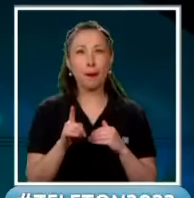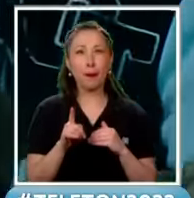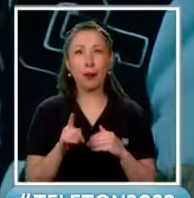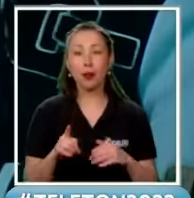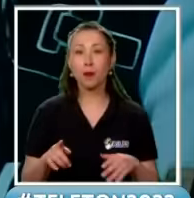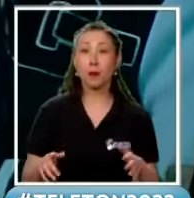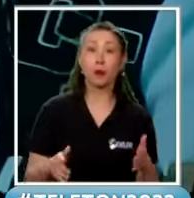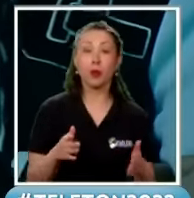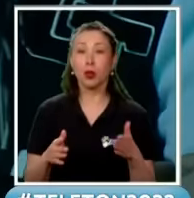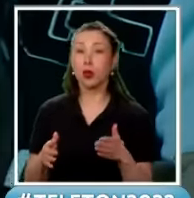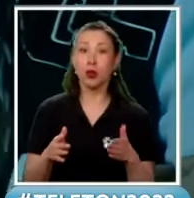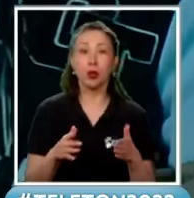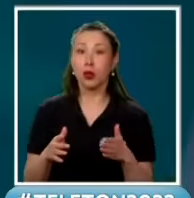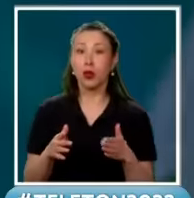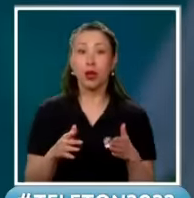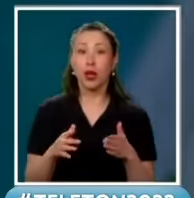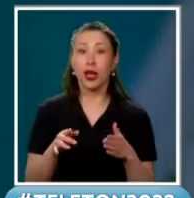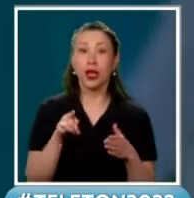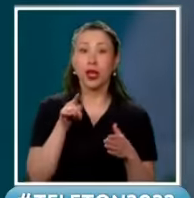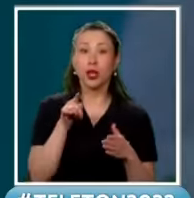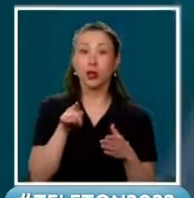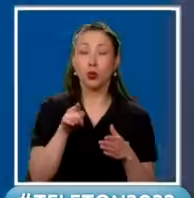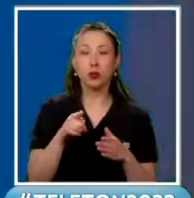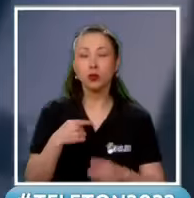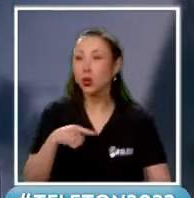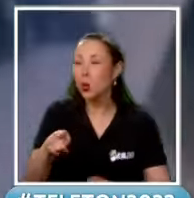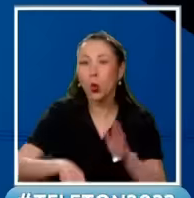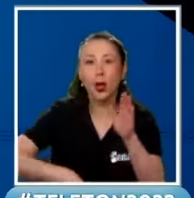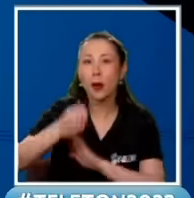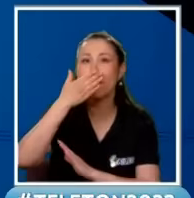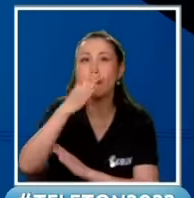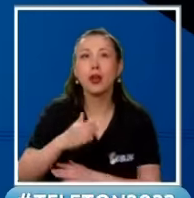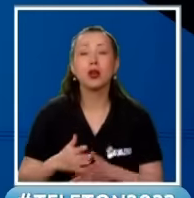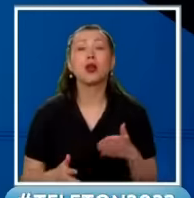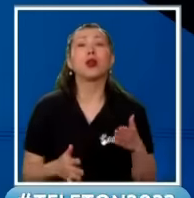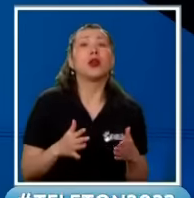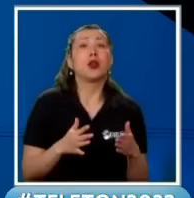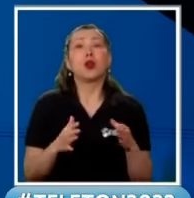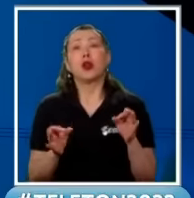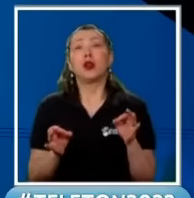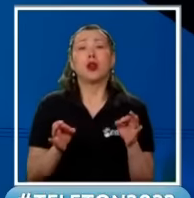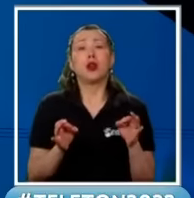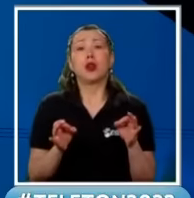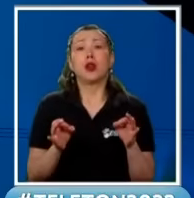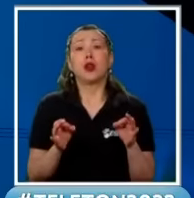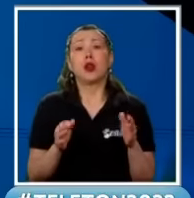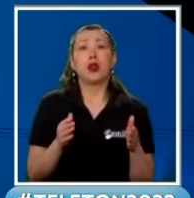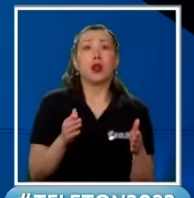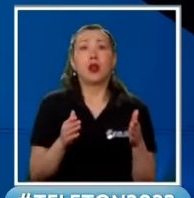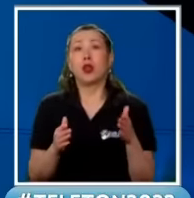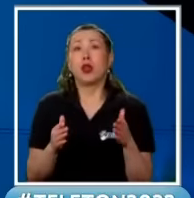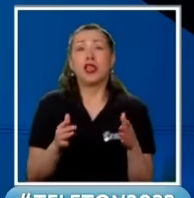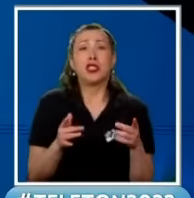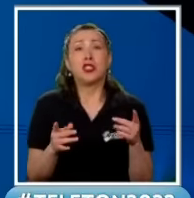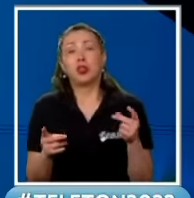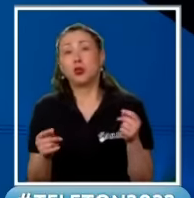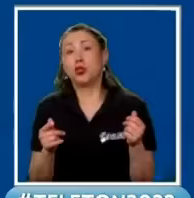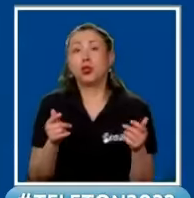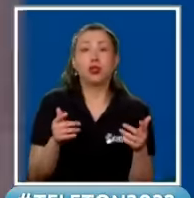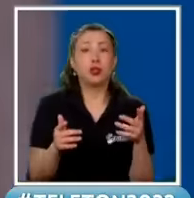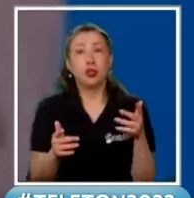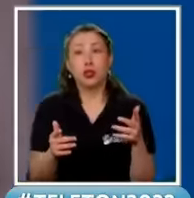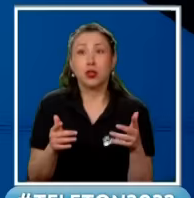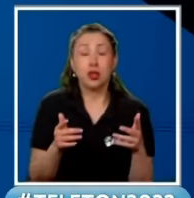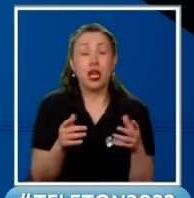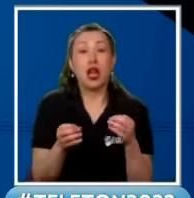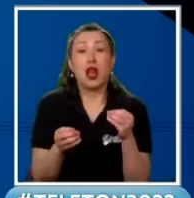Bueno, es que eres muy mejor. Y tú eres muy peor. ¿Existe la palabra peor